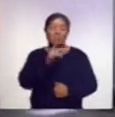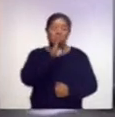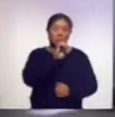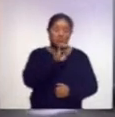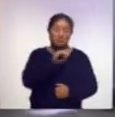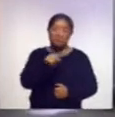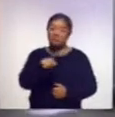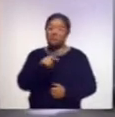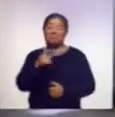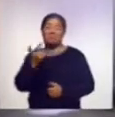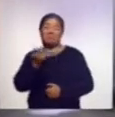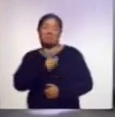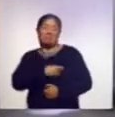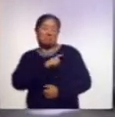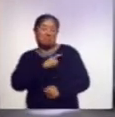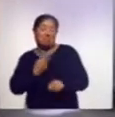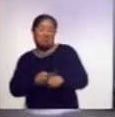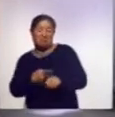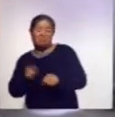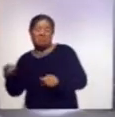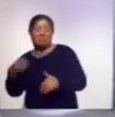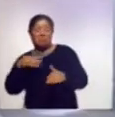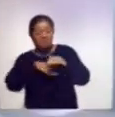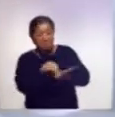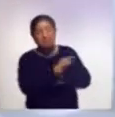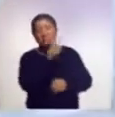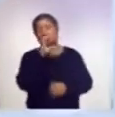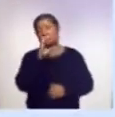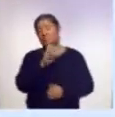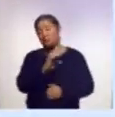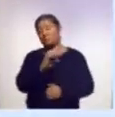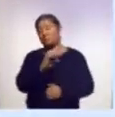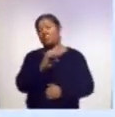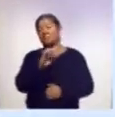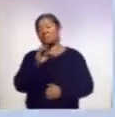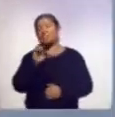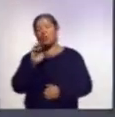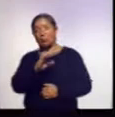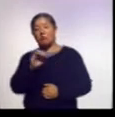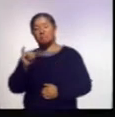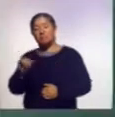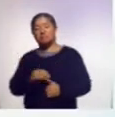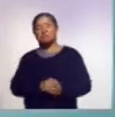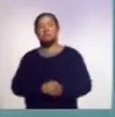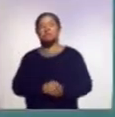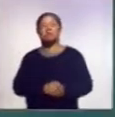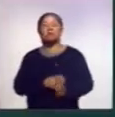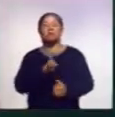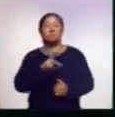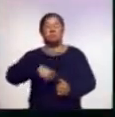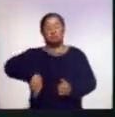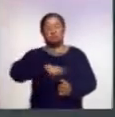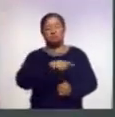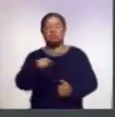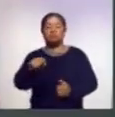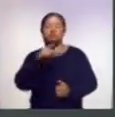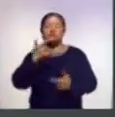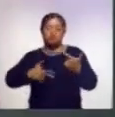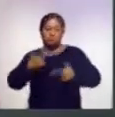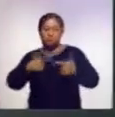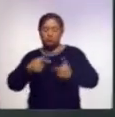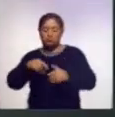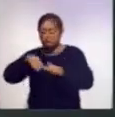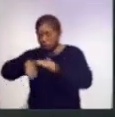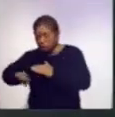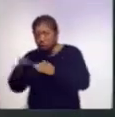deben ser ingresados a la unidad de cuidados intensivos. Entonces, la leche se extrae y se mantiene en refrigeradores para alimentar al